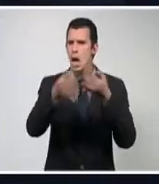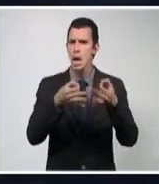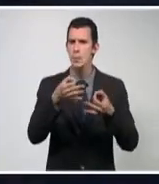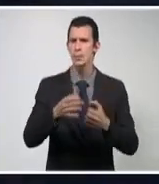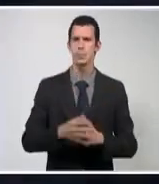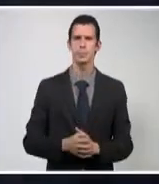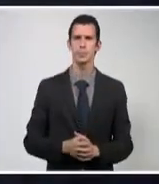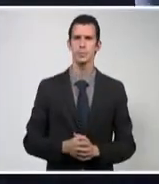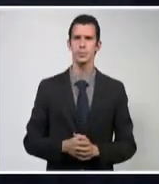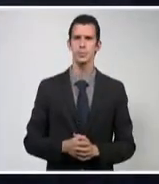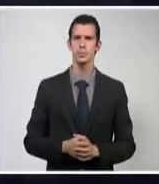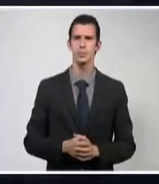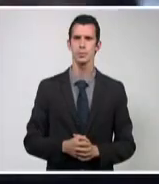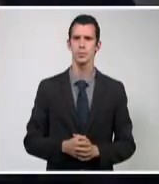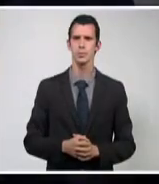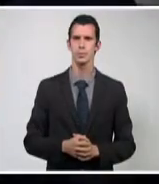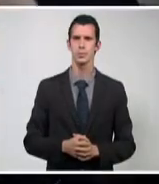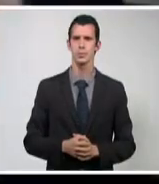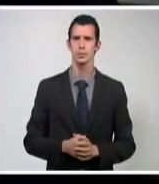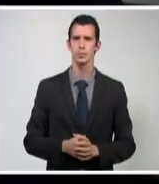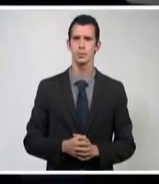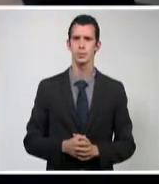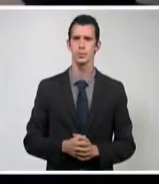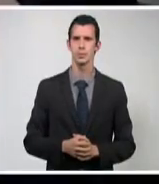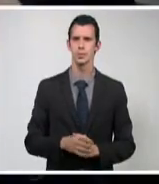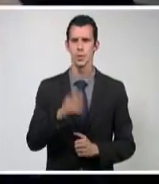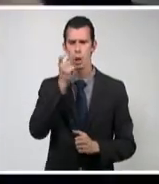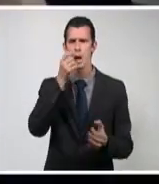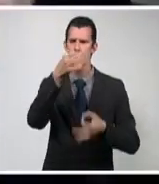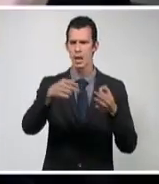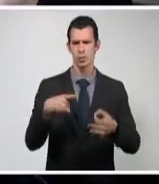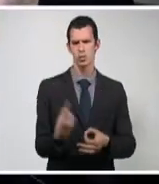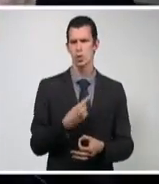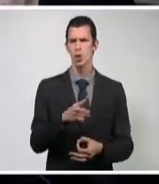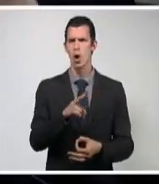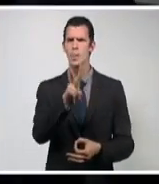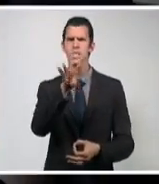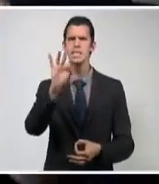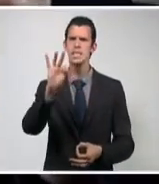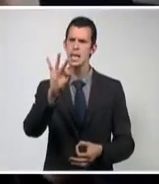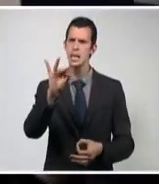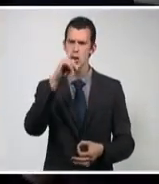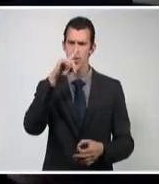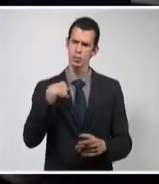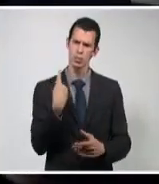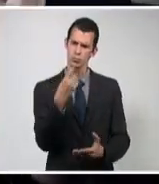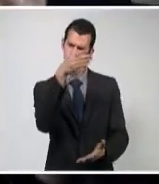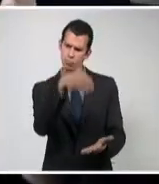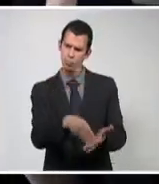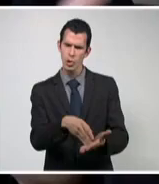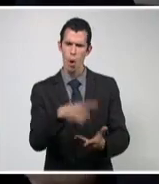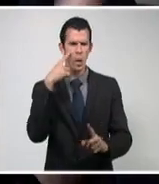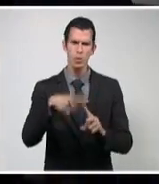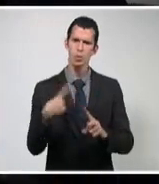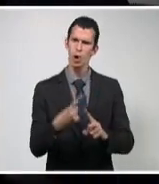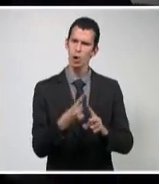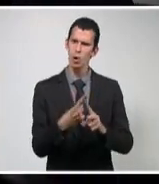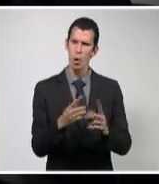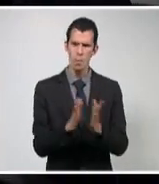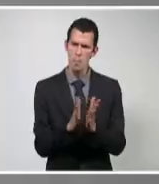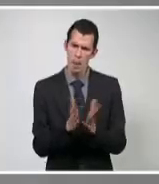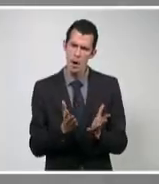Adelante. Nosotros fuimos ahí para meter presión, pero yo no esperaba un diálogo ni sería capaz de sentarme con